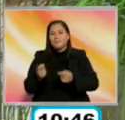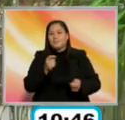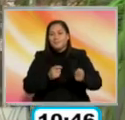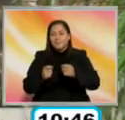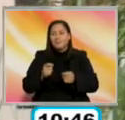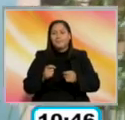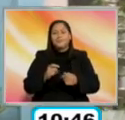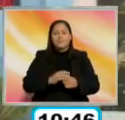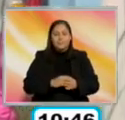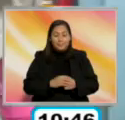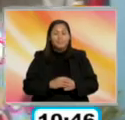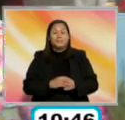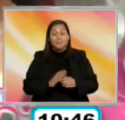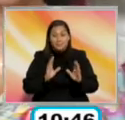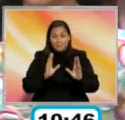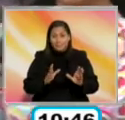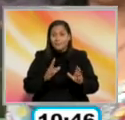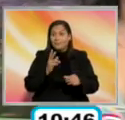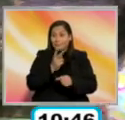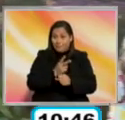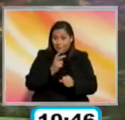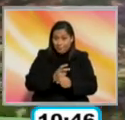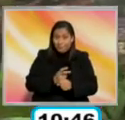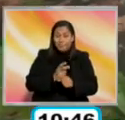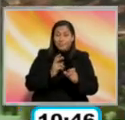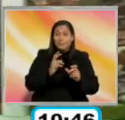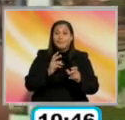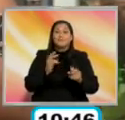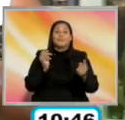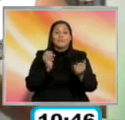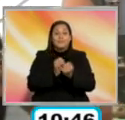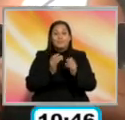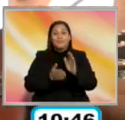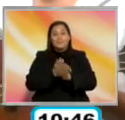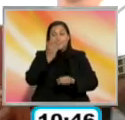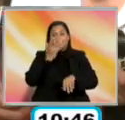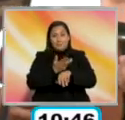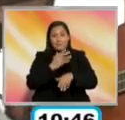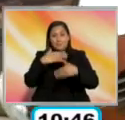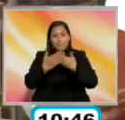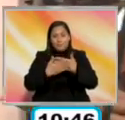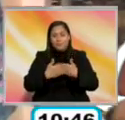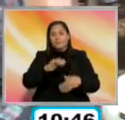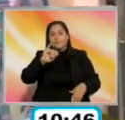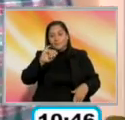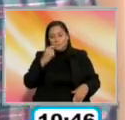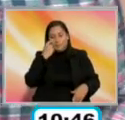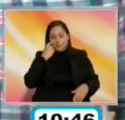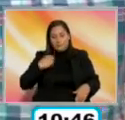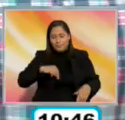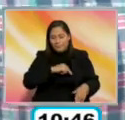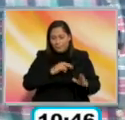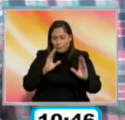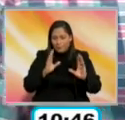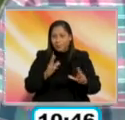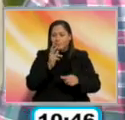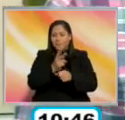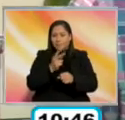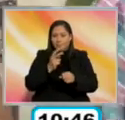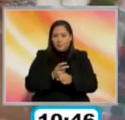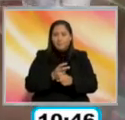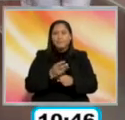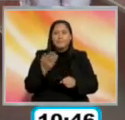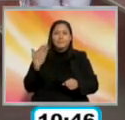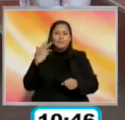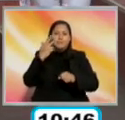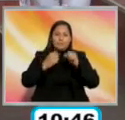cumbia mexicana. Ya tienen invitaciones incluso a Estados Unidos. Sí, de hecho hemos tenido invitaciones desde